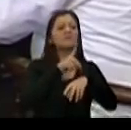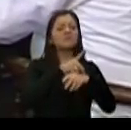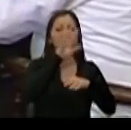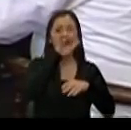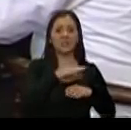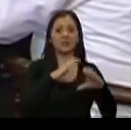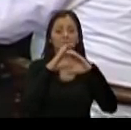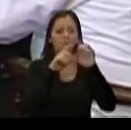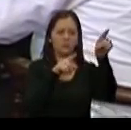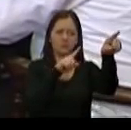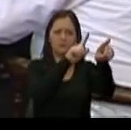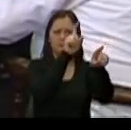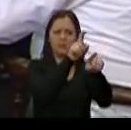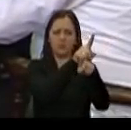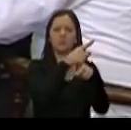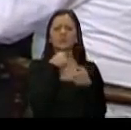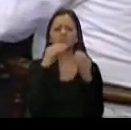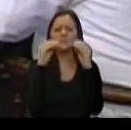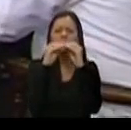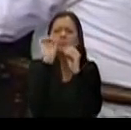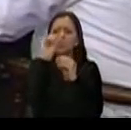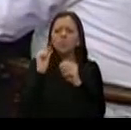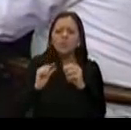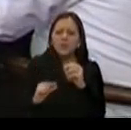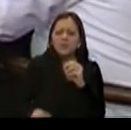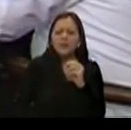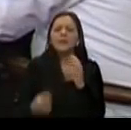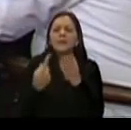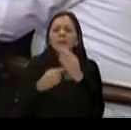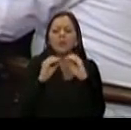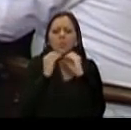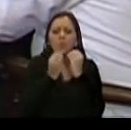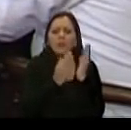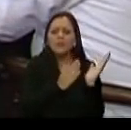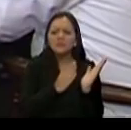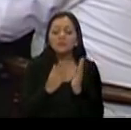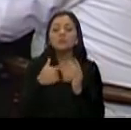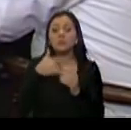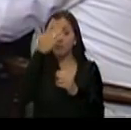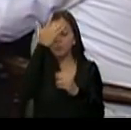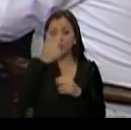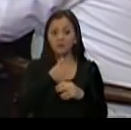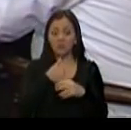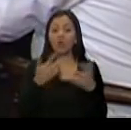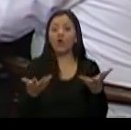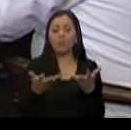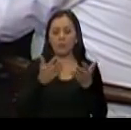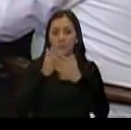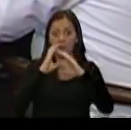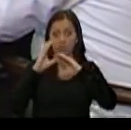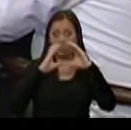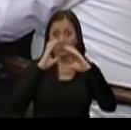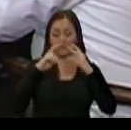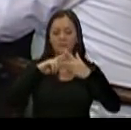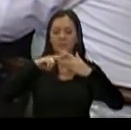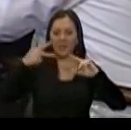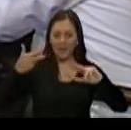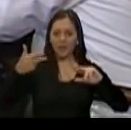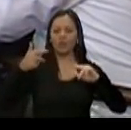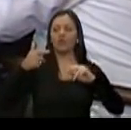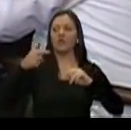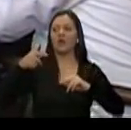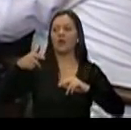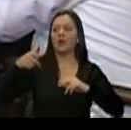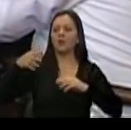la posibilidad de que nos regale más detalles de cómo sería esta organización, precisamente para que incluso medios regionales y locales tengan esa